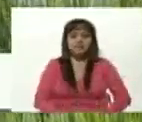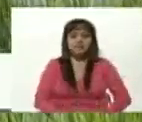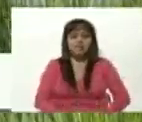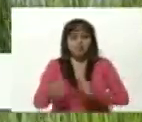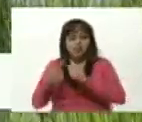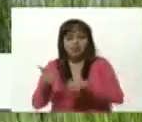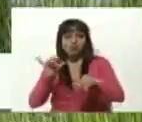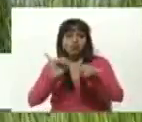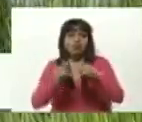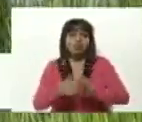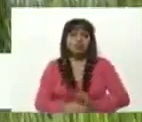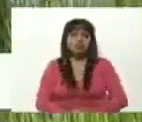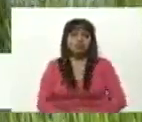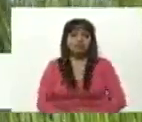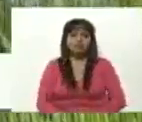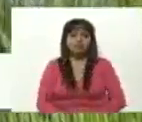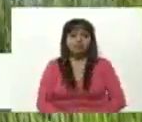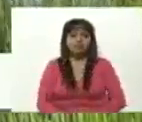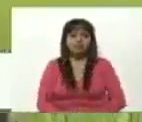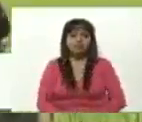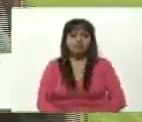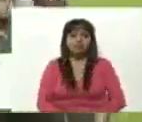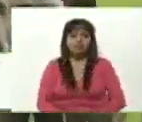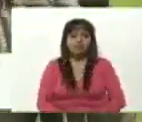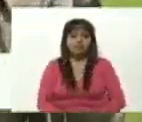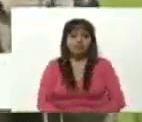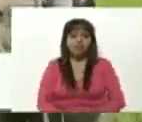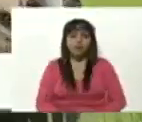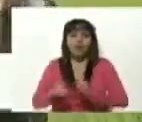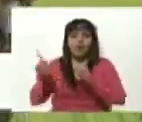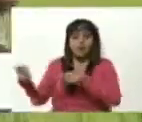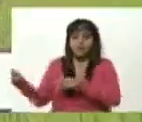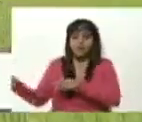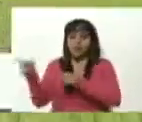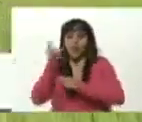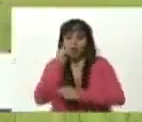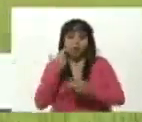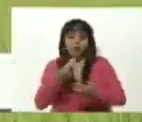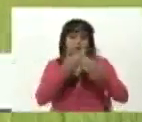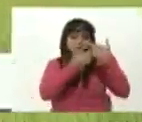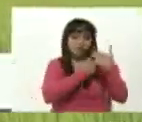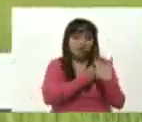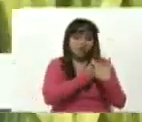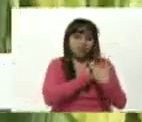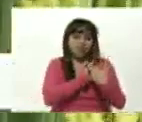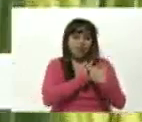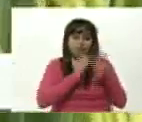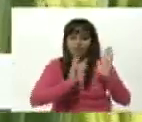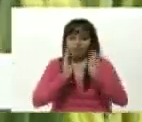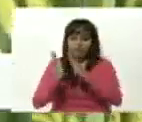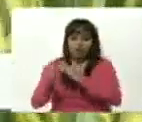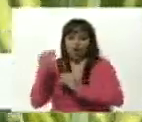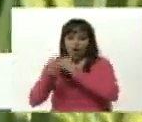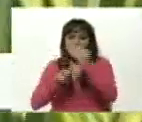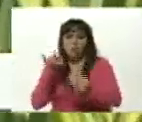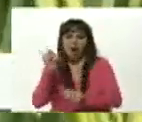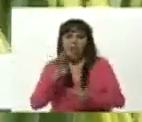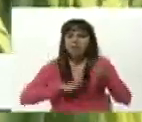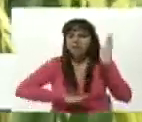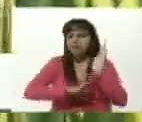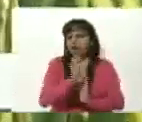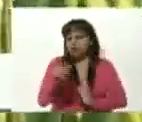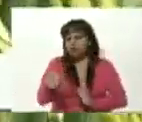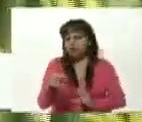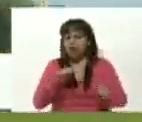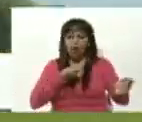ingeniero Jaime Reyes. Elvis, gerente productivo de esta agropecuaria, explícanos cuál ha sido el manejo y el desarrollo de